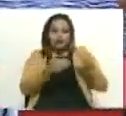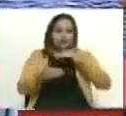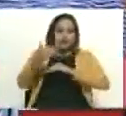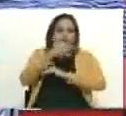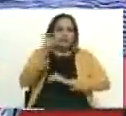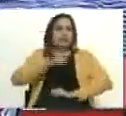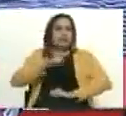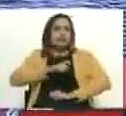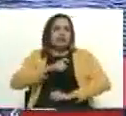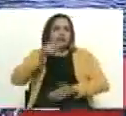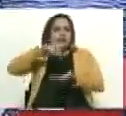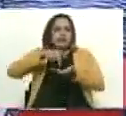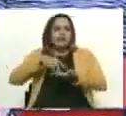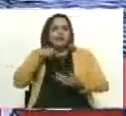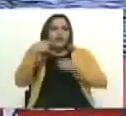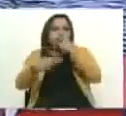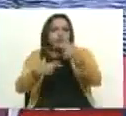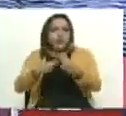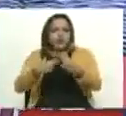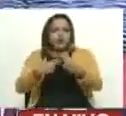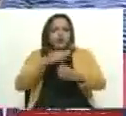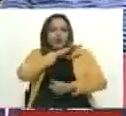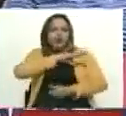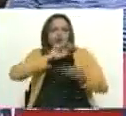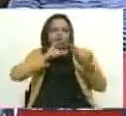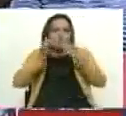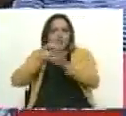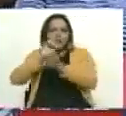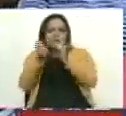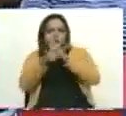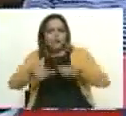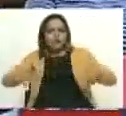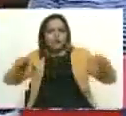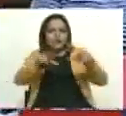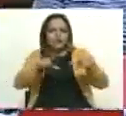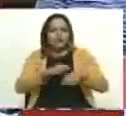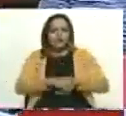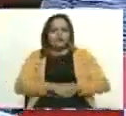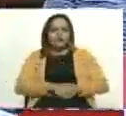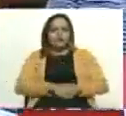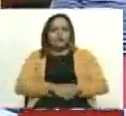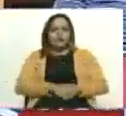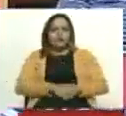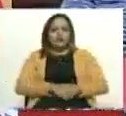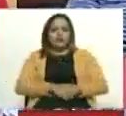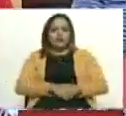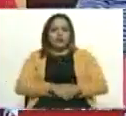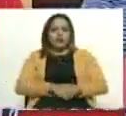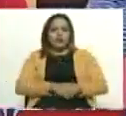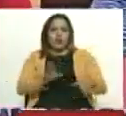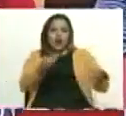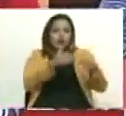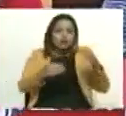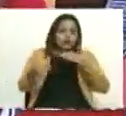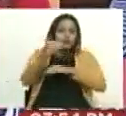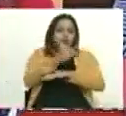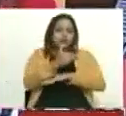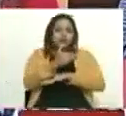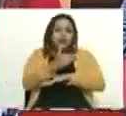de las vocerías de los consejos comunales para transformar esos espacios de los estados mayores. Que el estado mayor del GAS se nutra con una